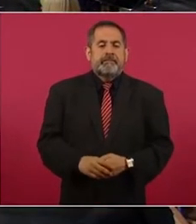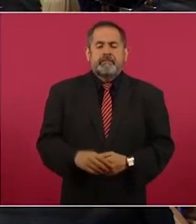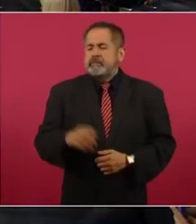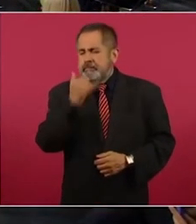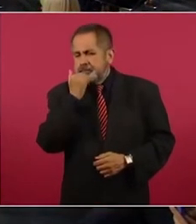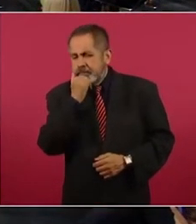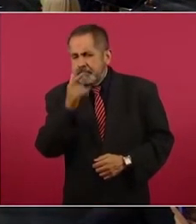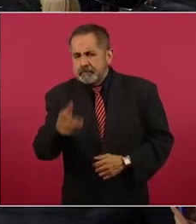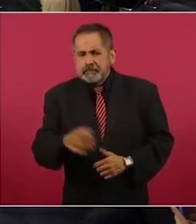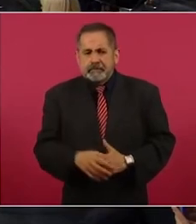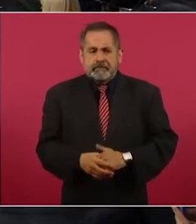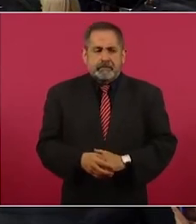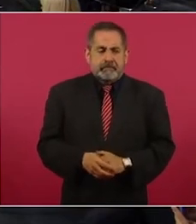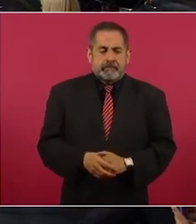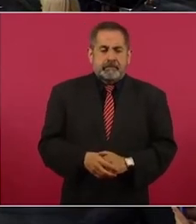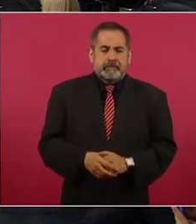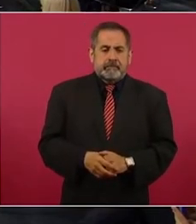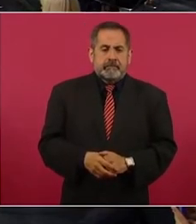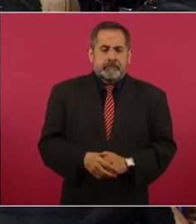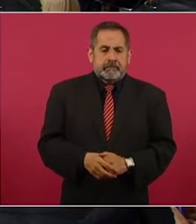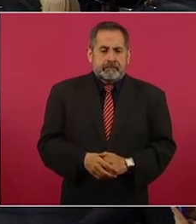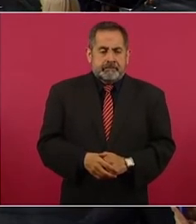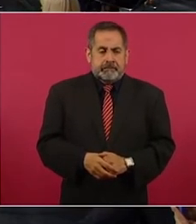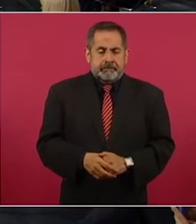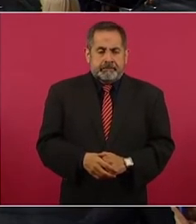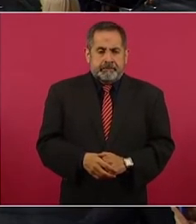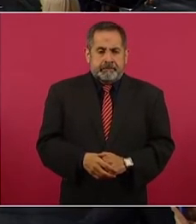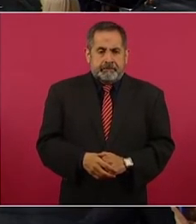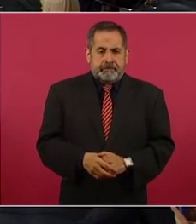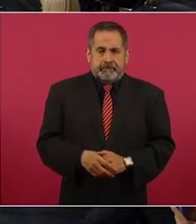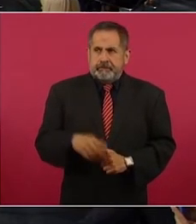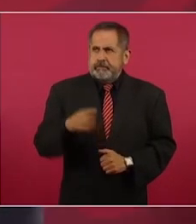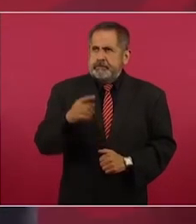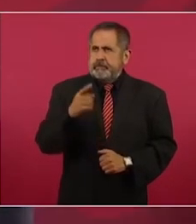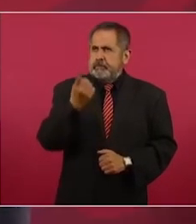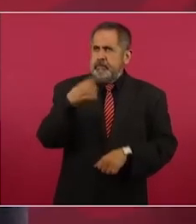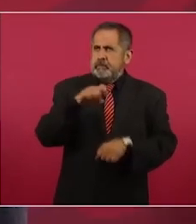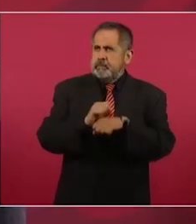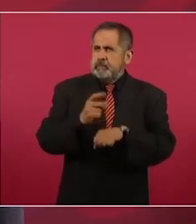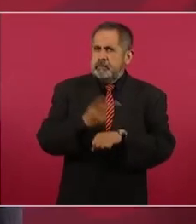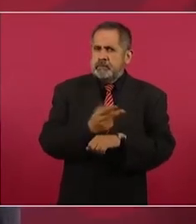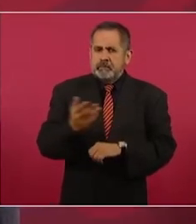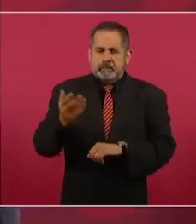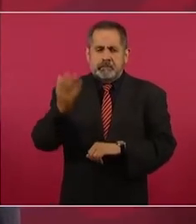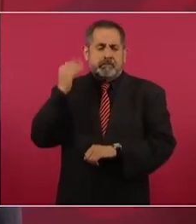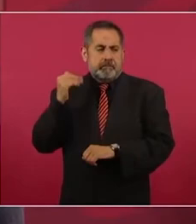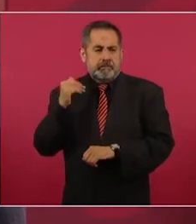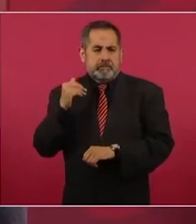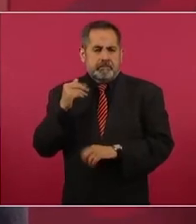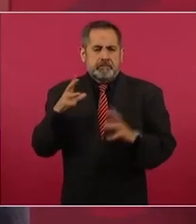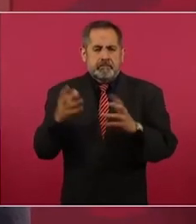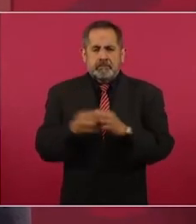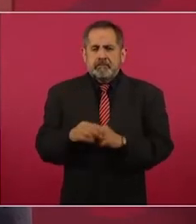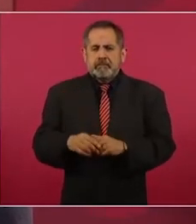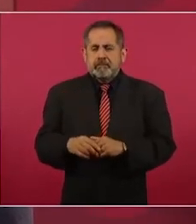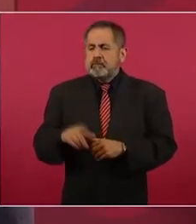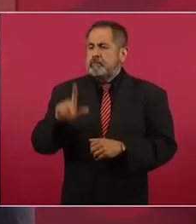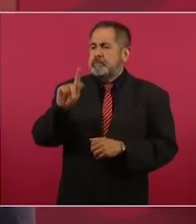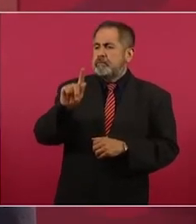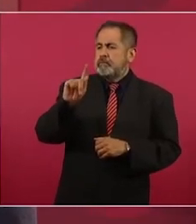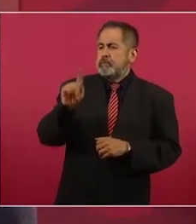¿Mande? ¿Cuándo se hizo la encuesta? La semana pasada. Está